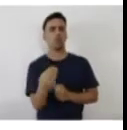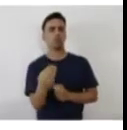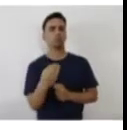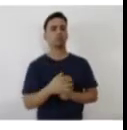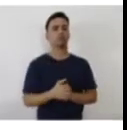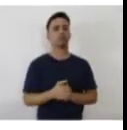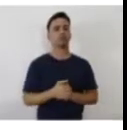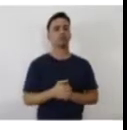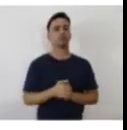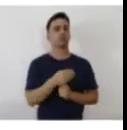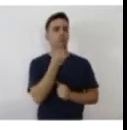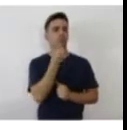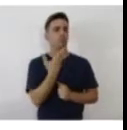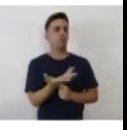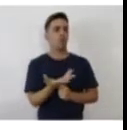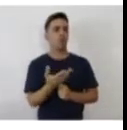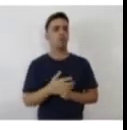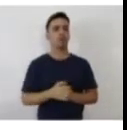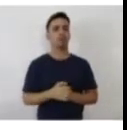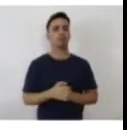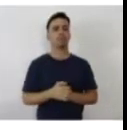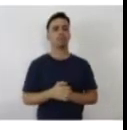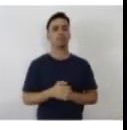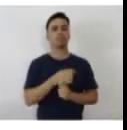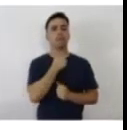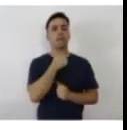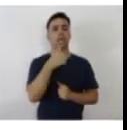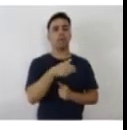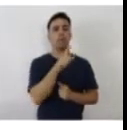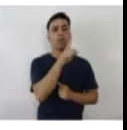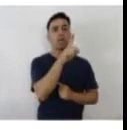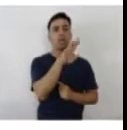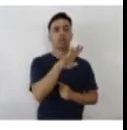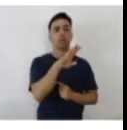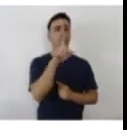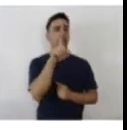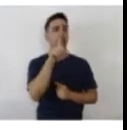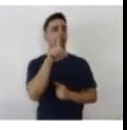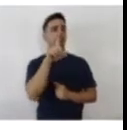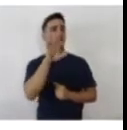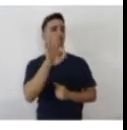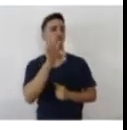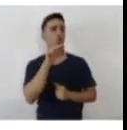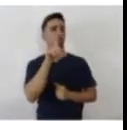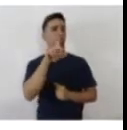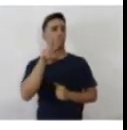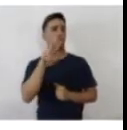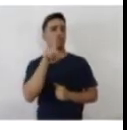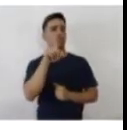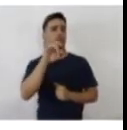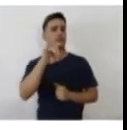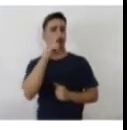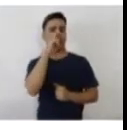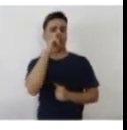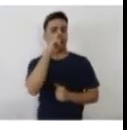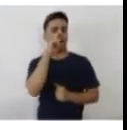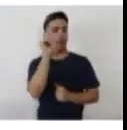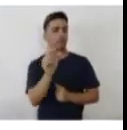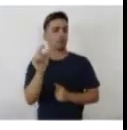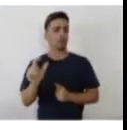pares de números, pueden ser, en el caso de 14 a 18, de 12 a 16, edades de